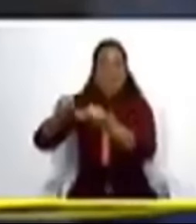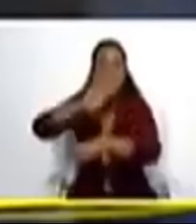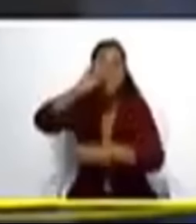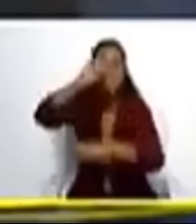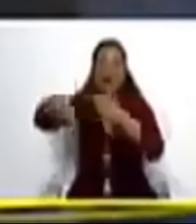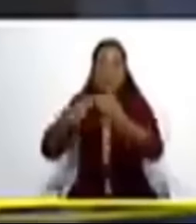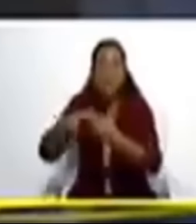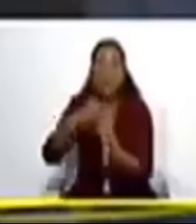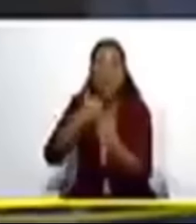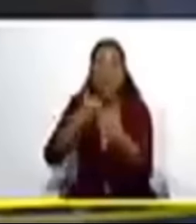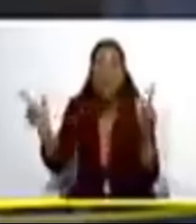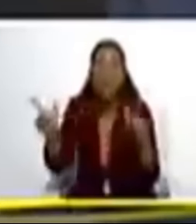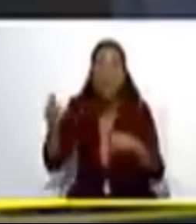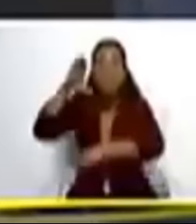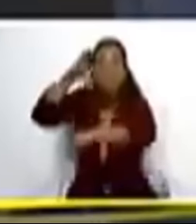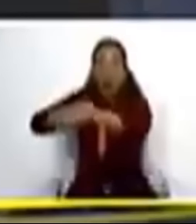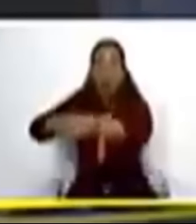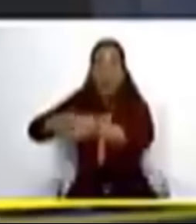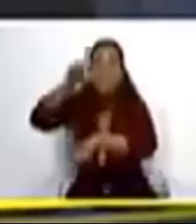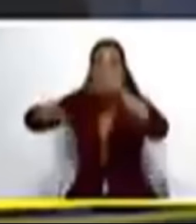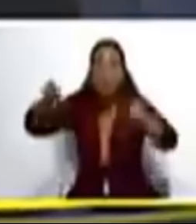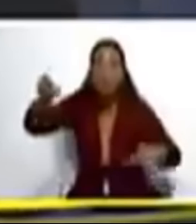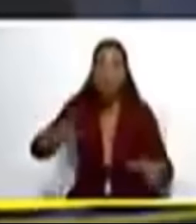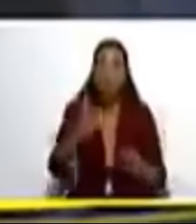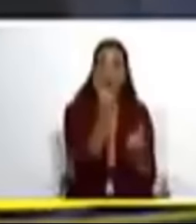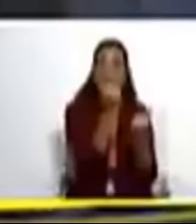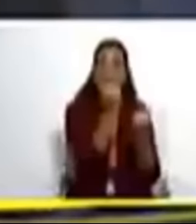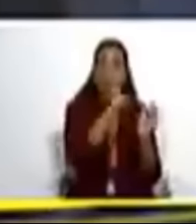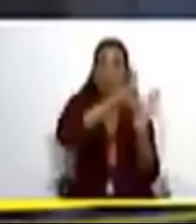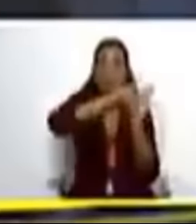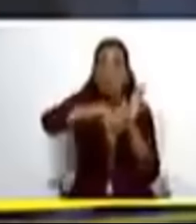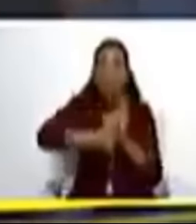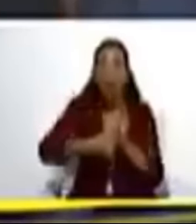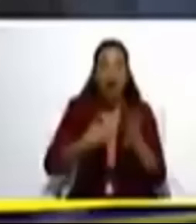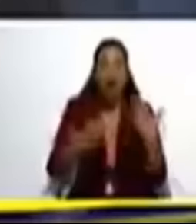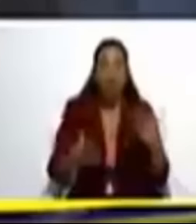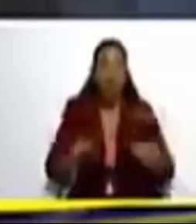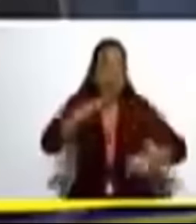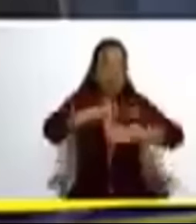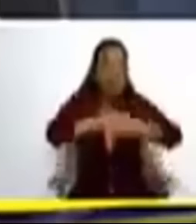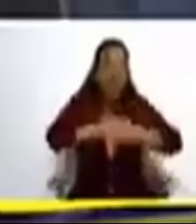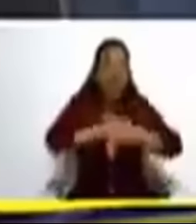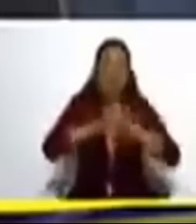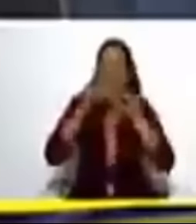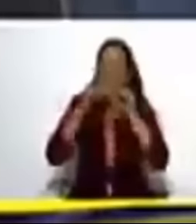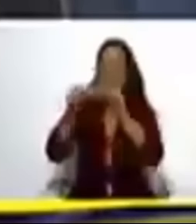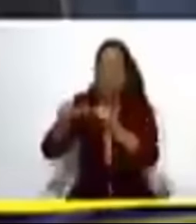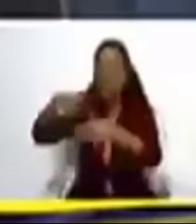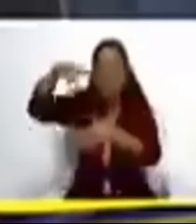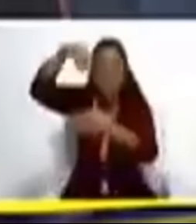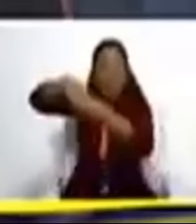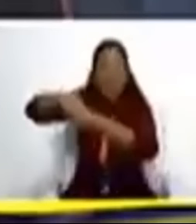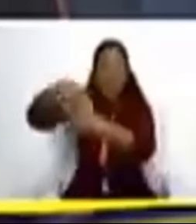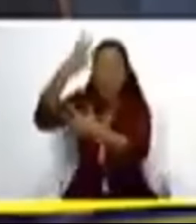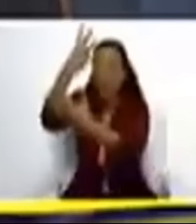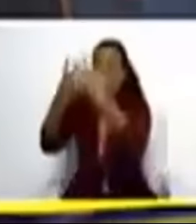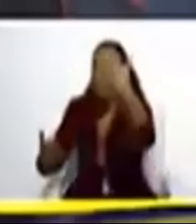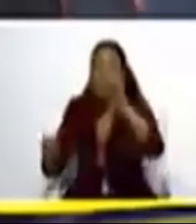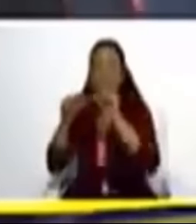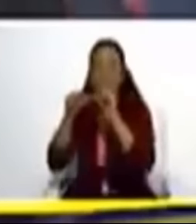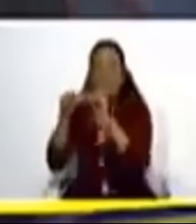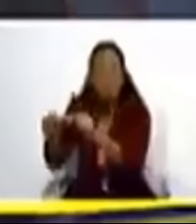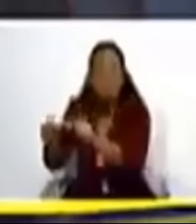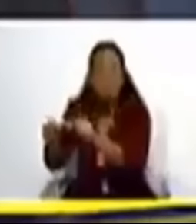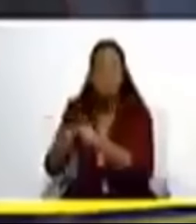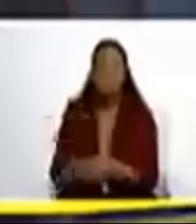y una vida más digna. Venezuela se cansó de la crisis y ahora la inmediata renuncia, señores, del dictador venezolano. Estados Unidos junto a la Interpol también